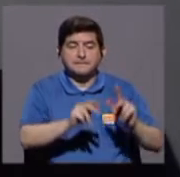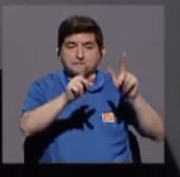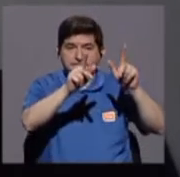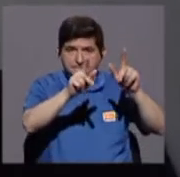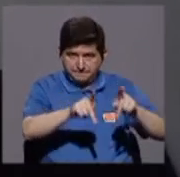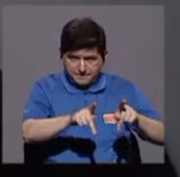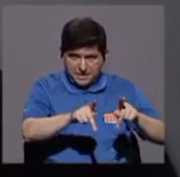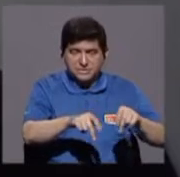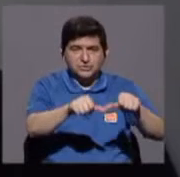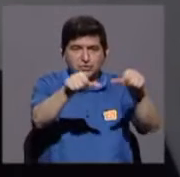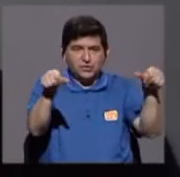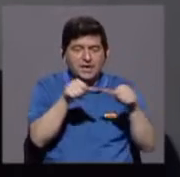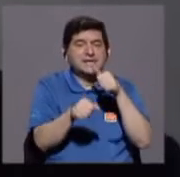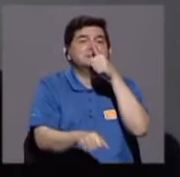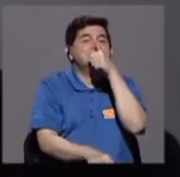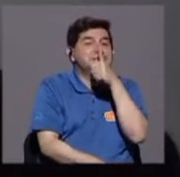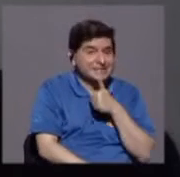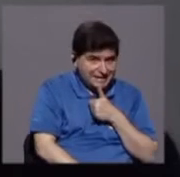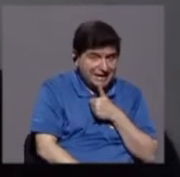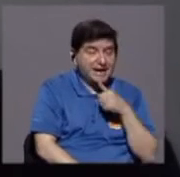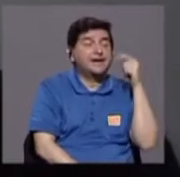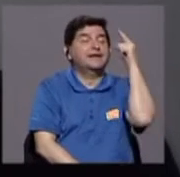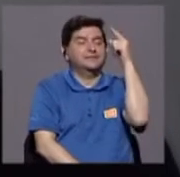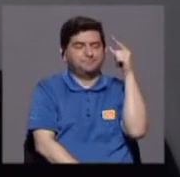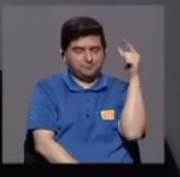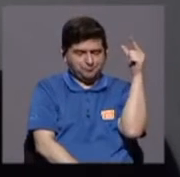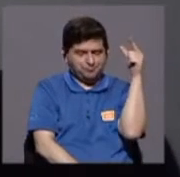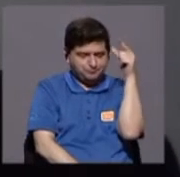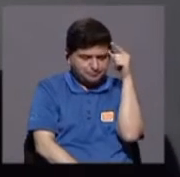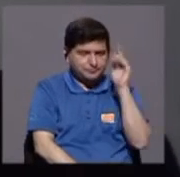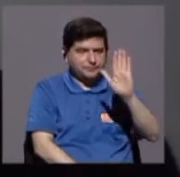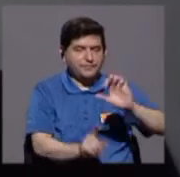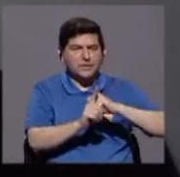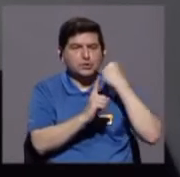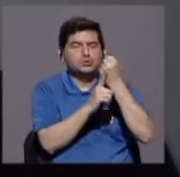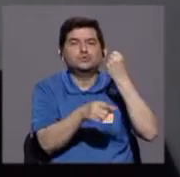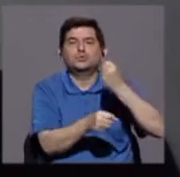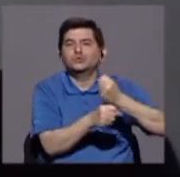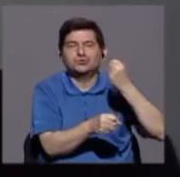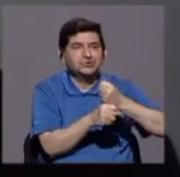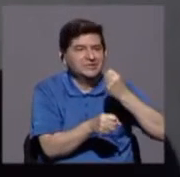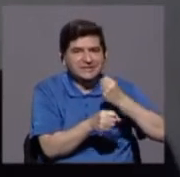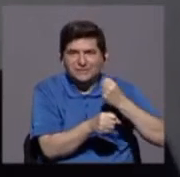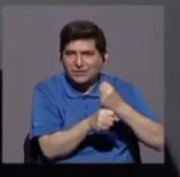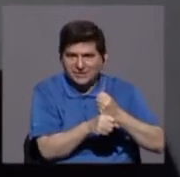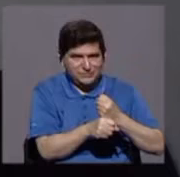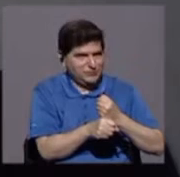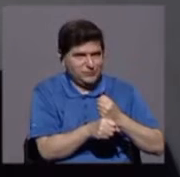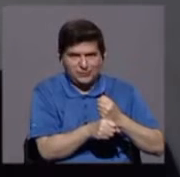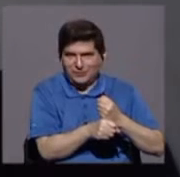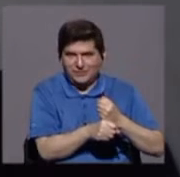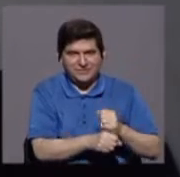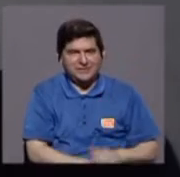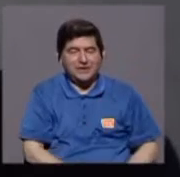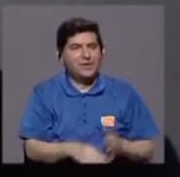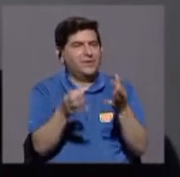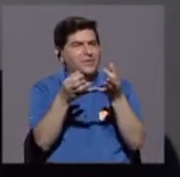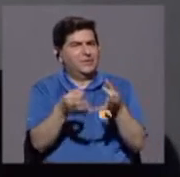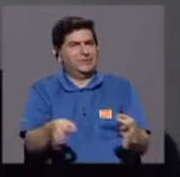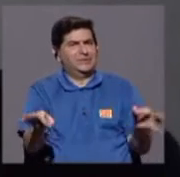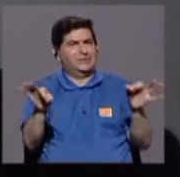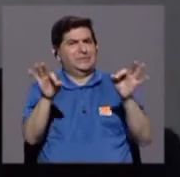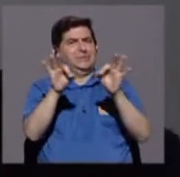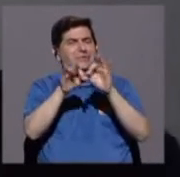personas del sector privado, y desde luego su condición laboral es mucho más importante, es una